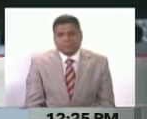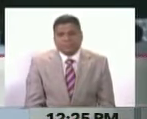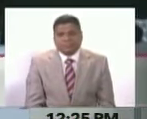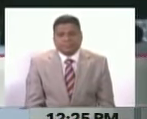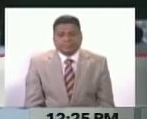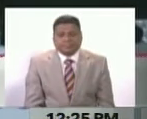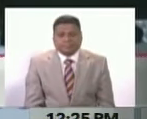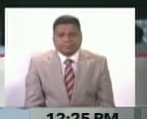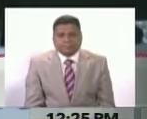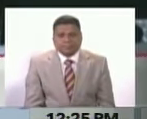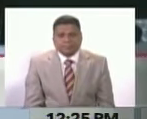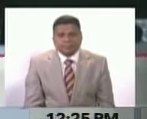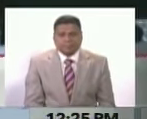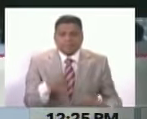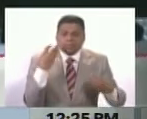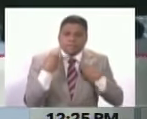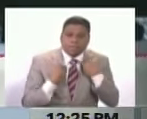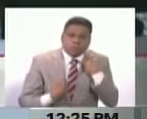Nos preocupa